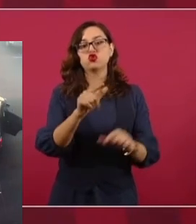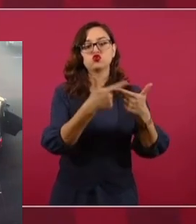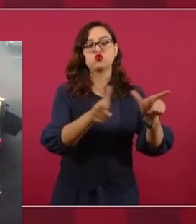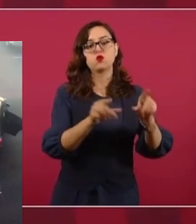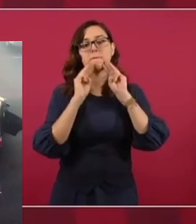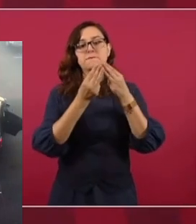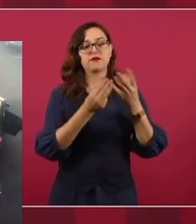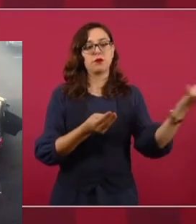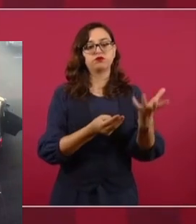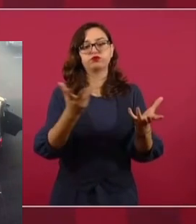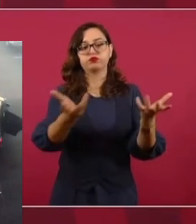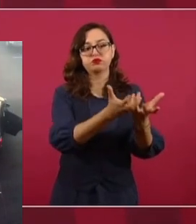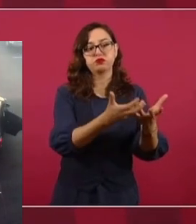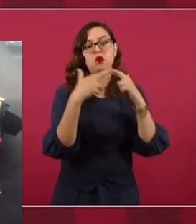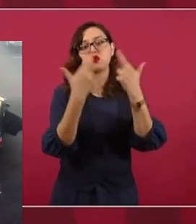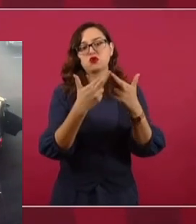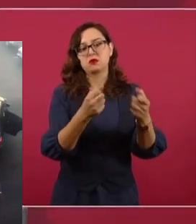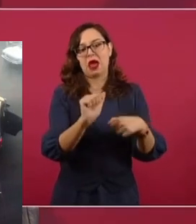llegó